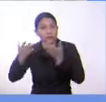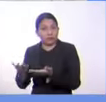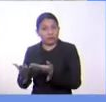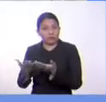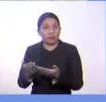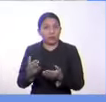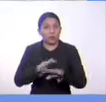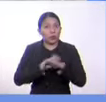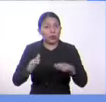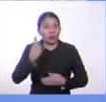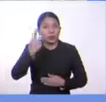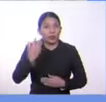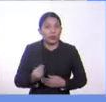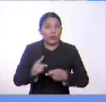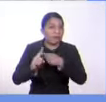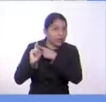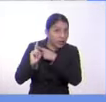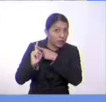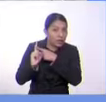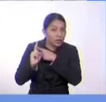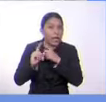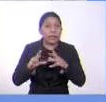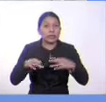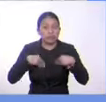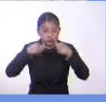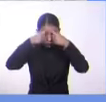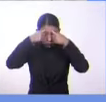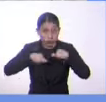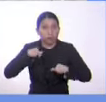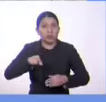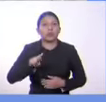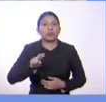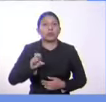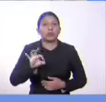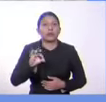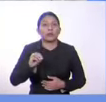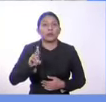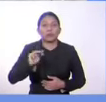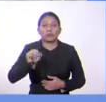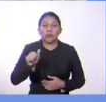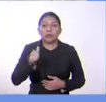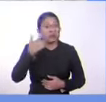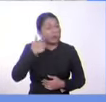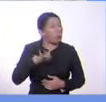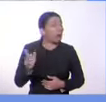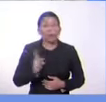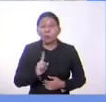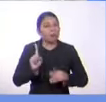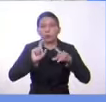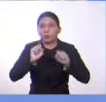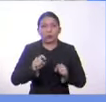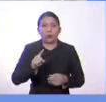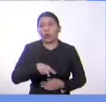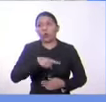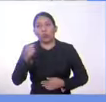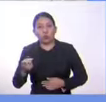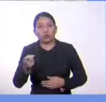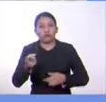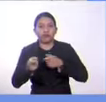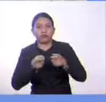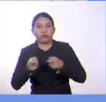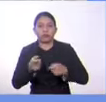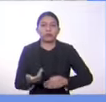día incluso de abril aprobar esta reforma, si no, no se podían ratificar por la siguiente legislatura.